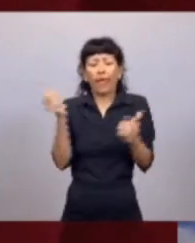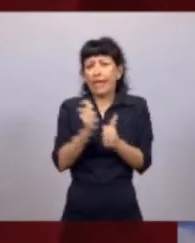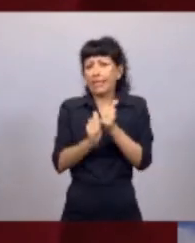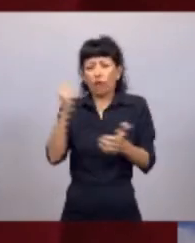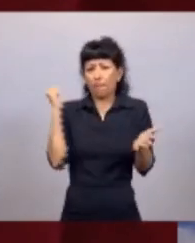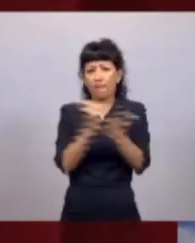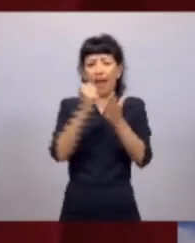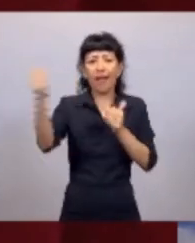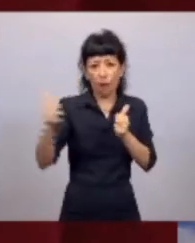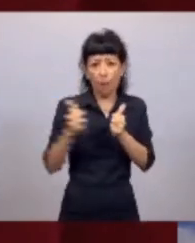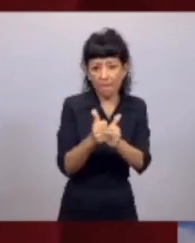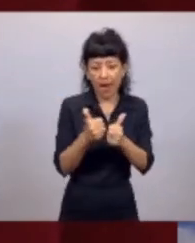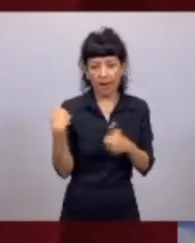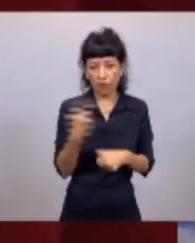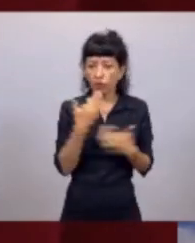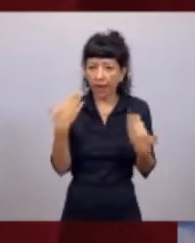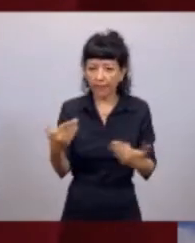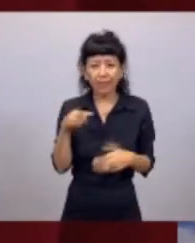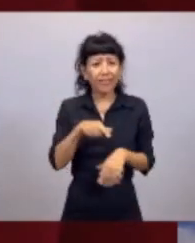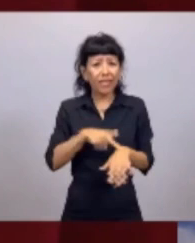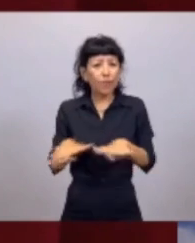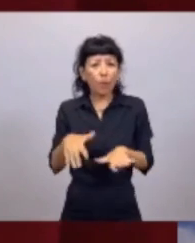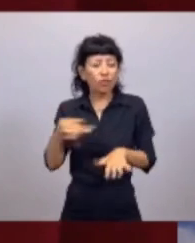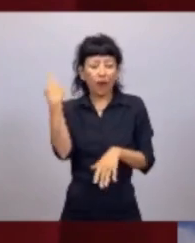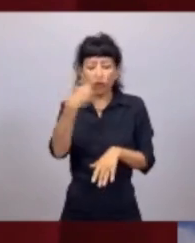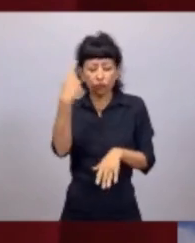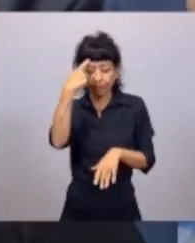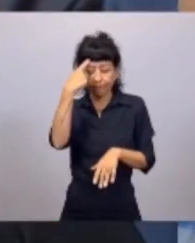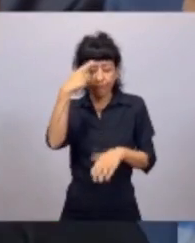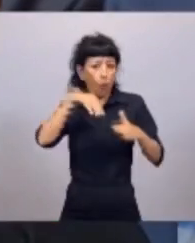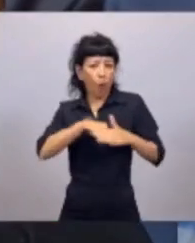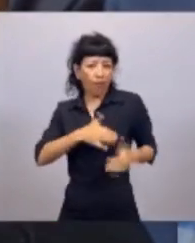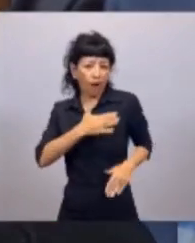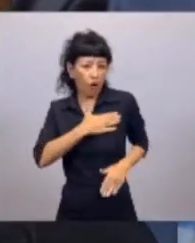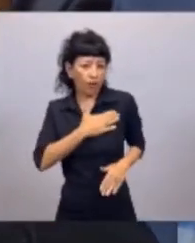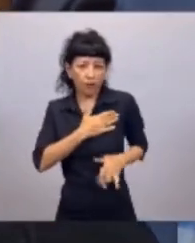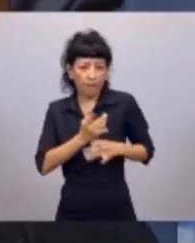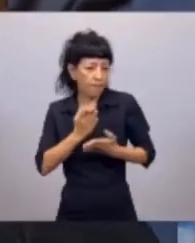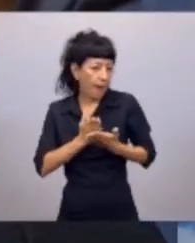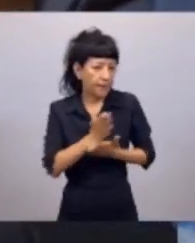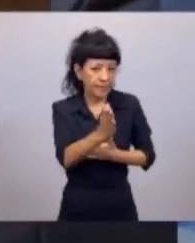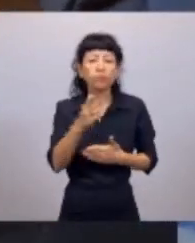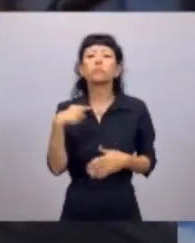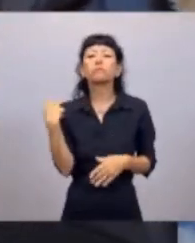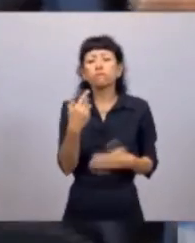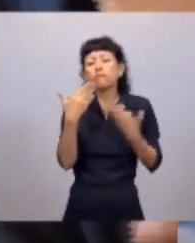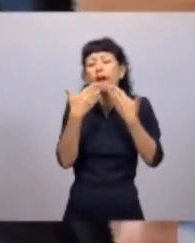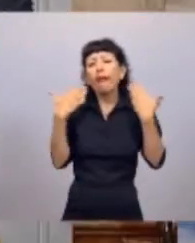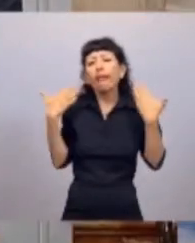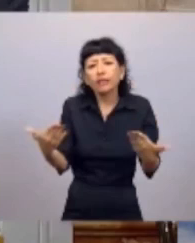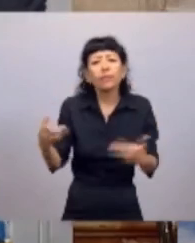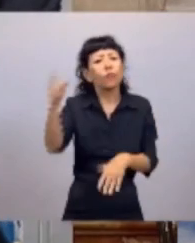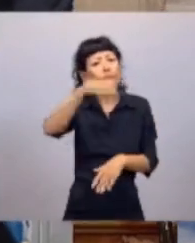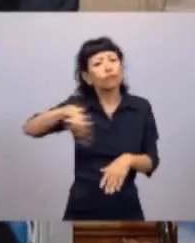histórico es un momento que quedará para siempre en nuestros corazones y queremos agradecerles este gesto